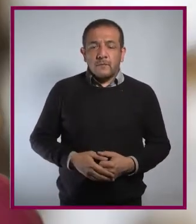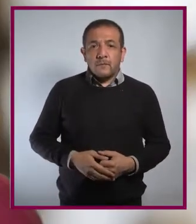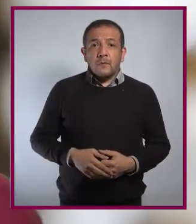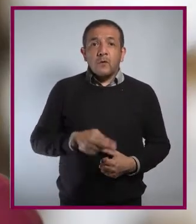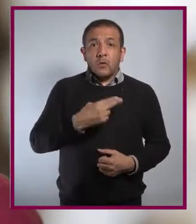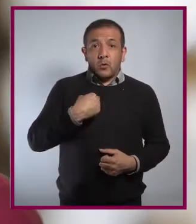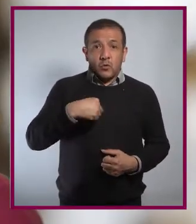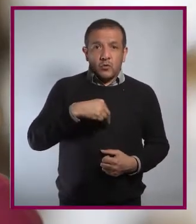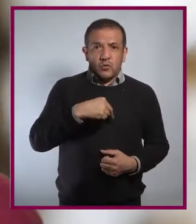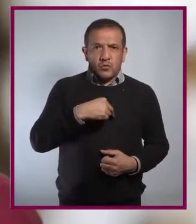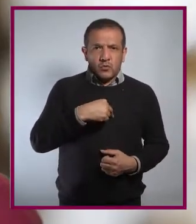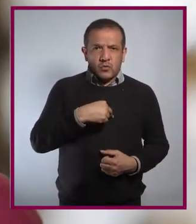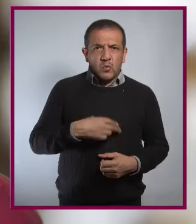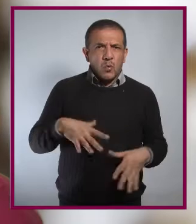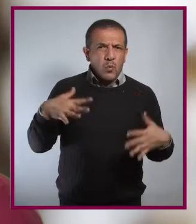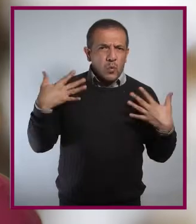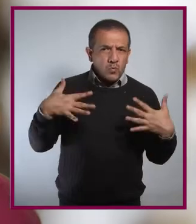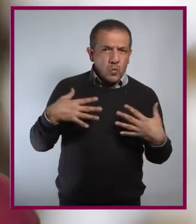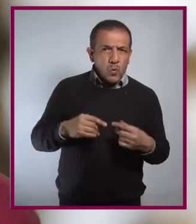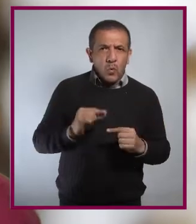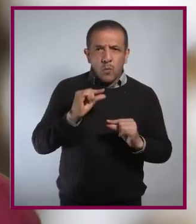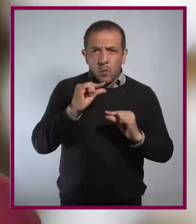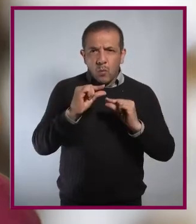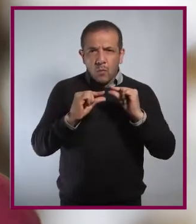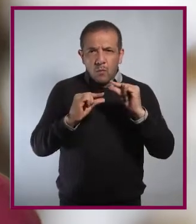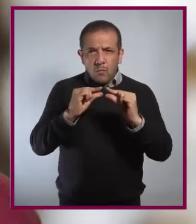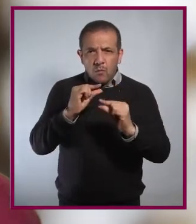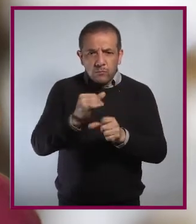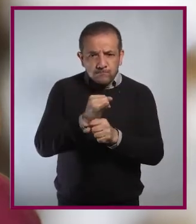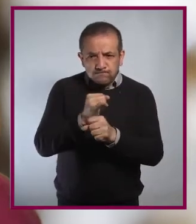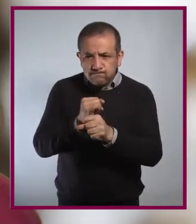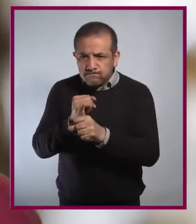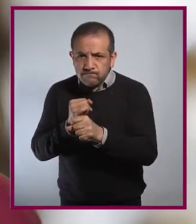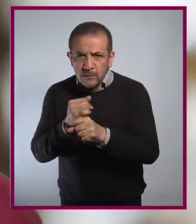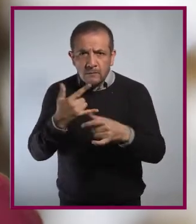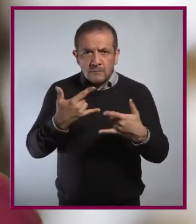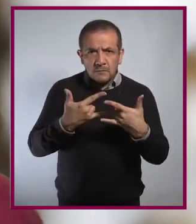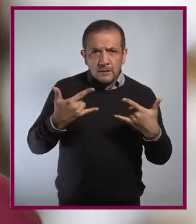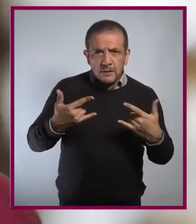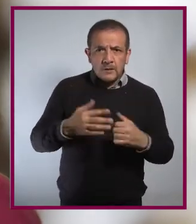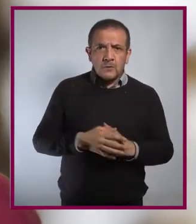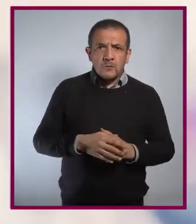Nuestro entendimiento sobre el dolor ha ido cambiando a lo largo de la historia.